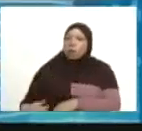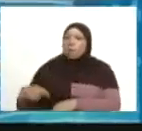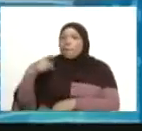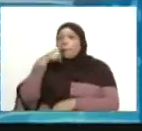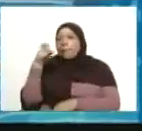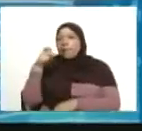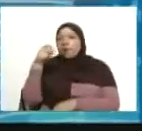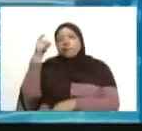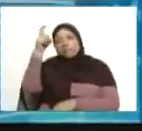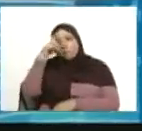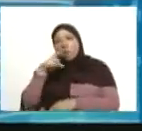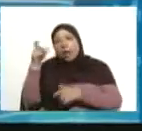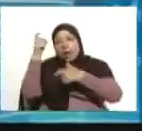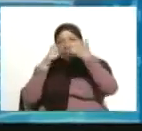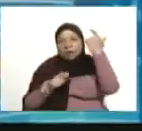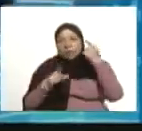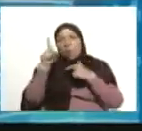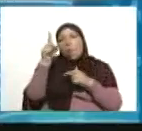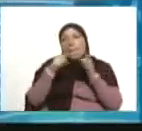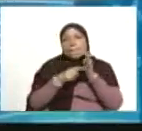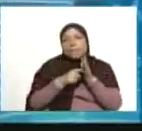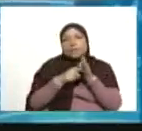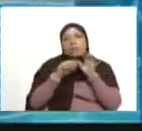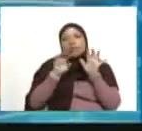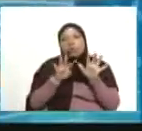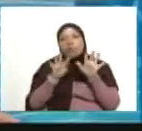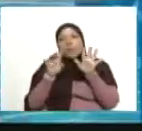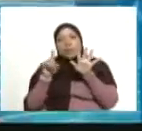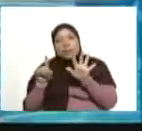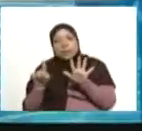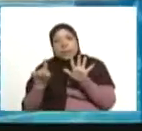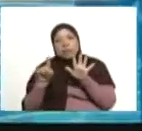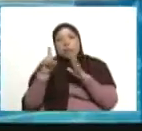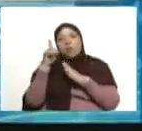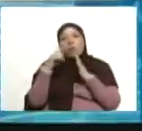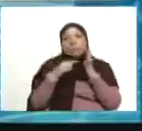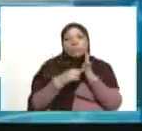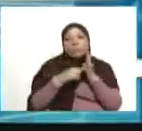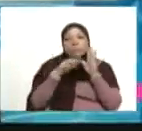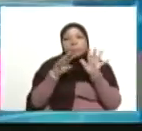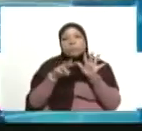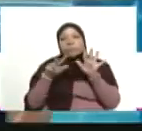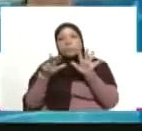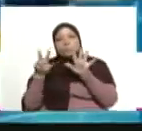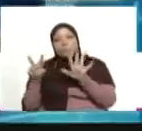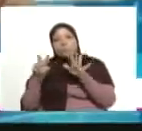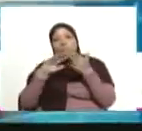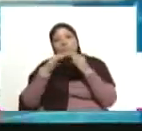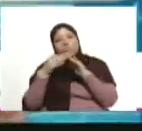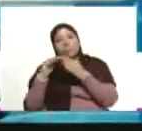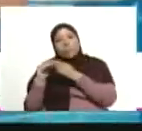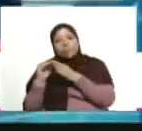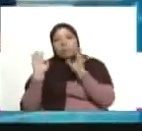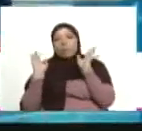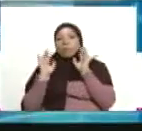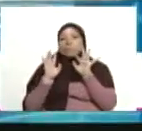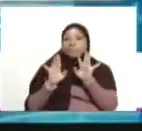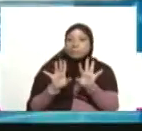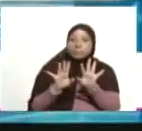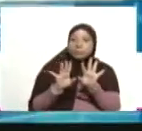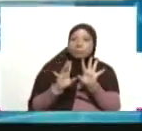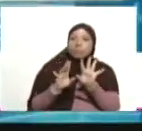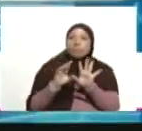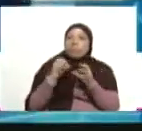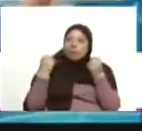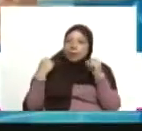año 94, año 96, año 97, eran marchas pequeñas dentro de los sectores populares y la gente salía y empezamos